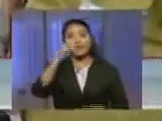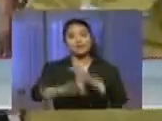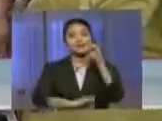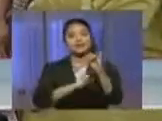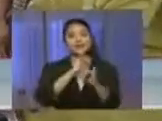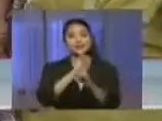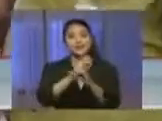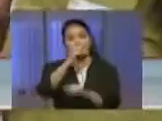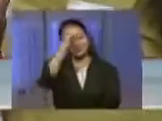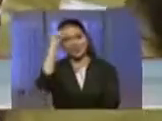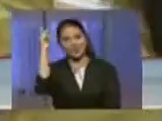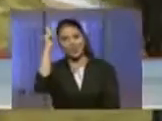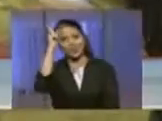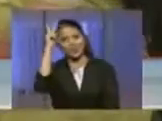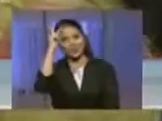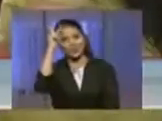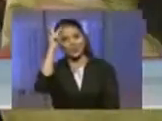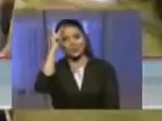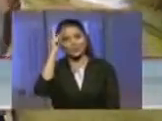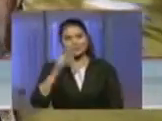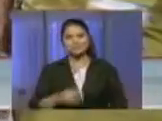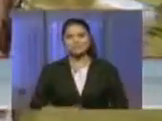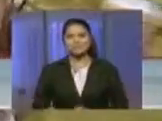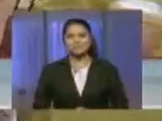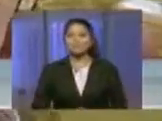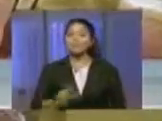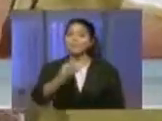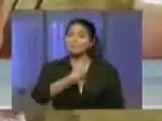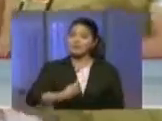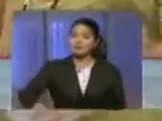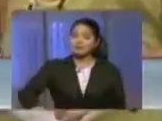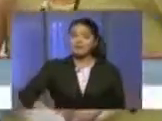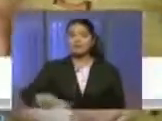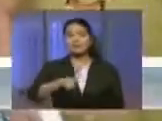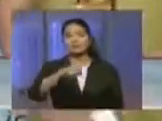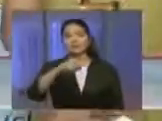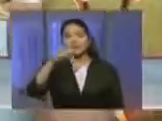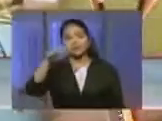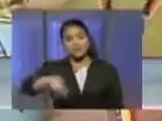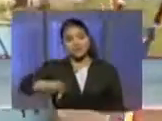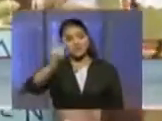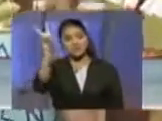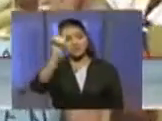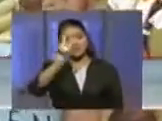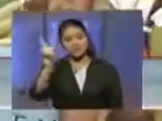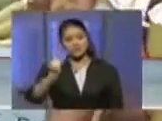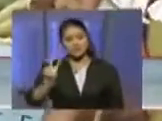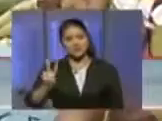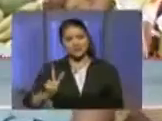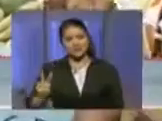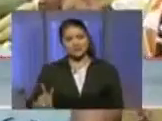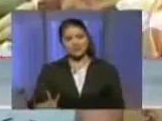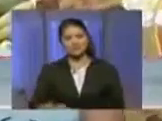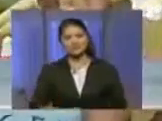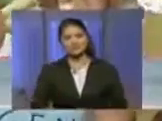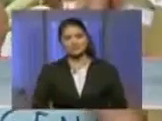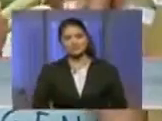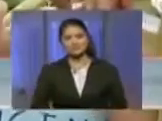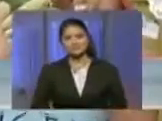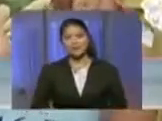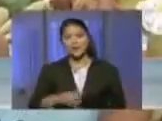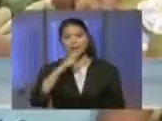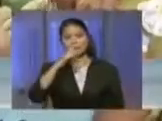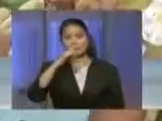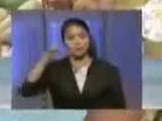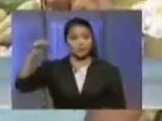pueblos indígenas presidente constitucional de la República bolivariana de Venezuela